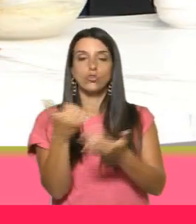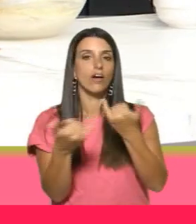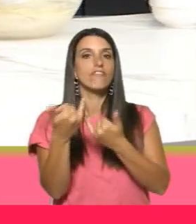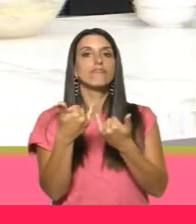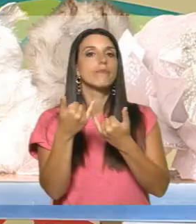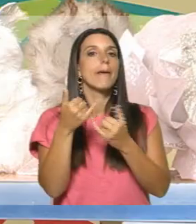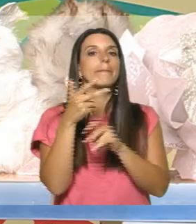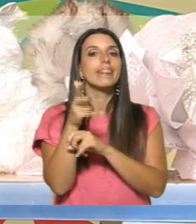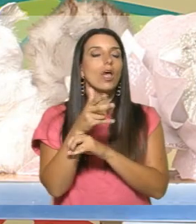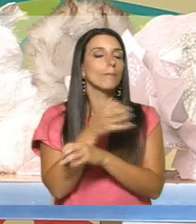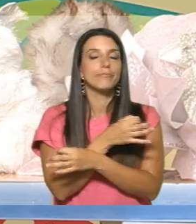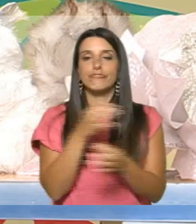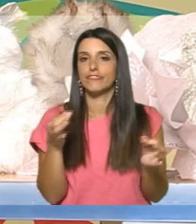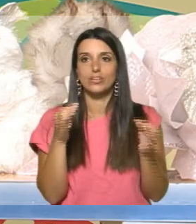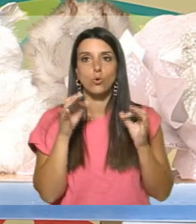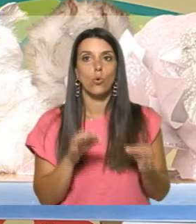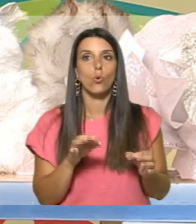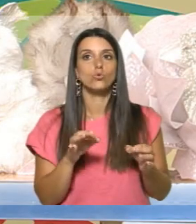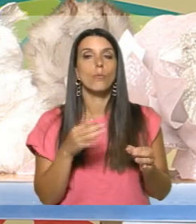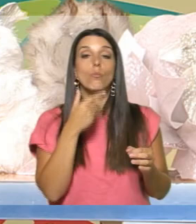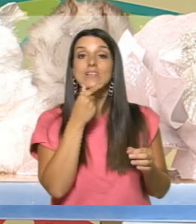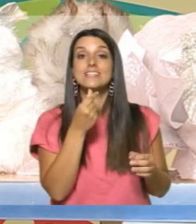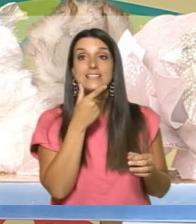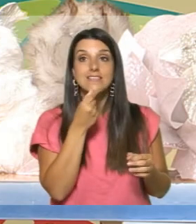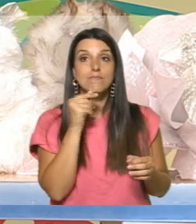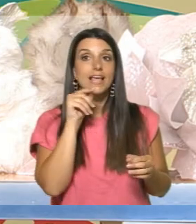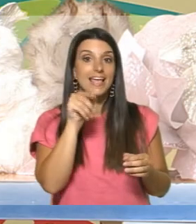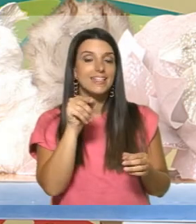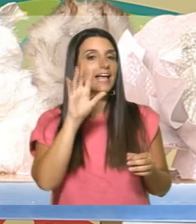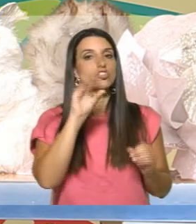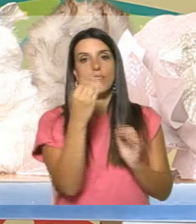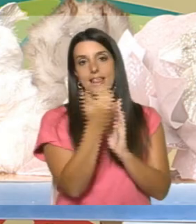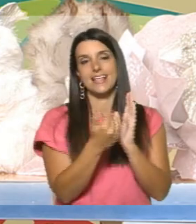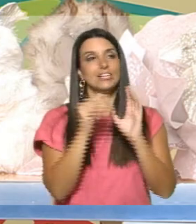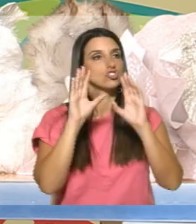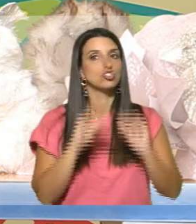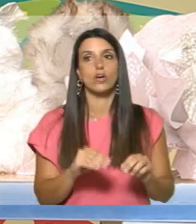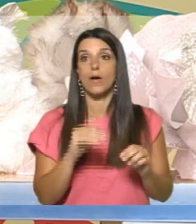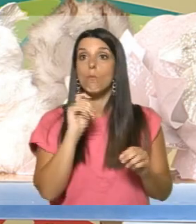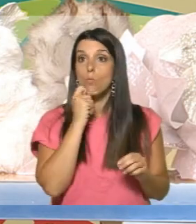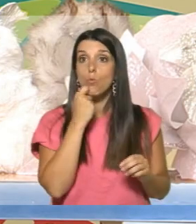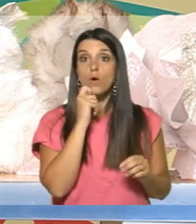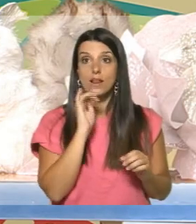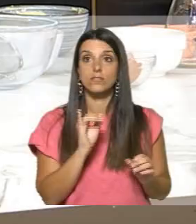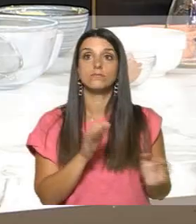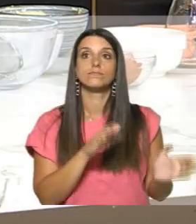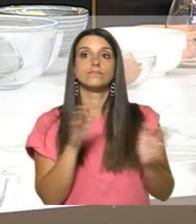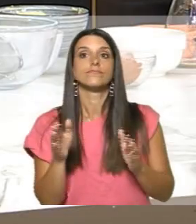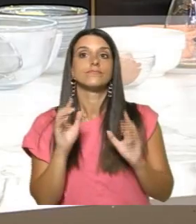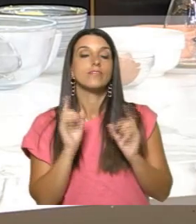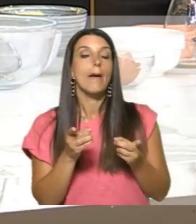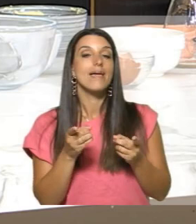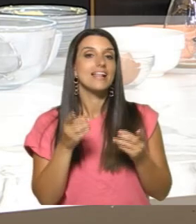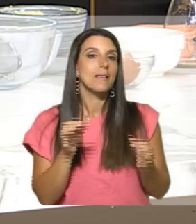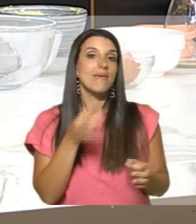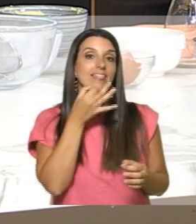explicando y te va acompañando. Es súper simple, está esta y todas las recetas de todo el año. Es un gran recetario, ¿eh? Aparte, lo que siempre decimos